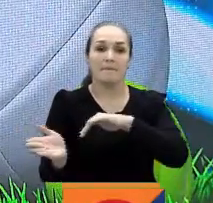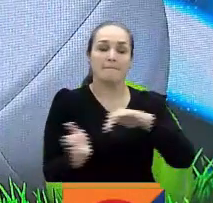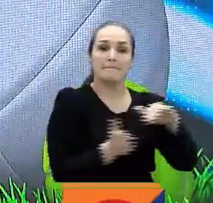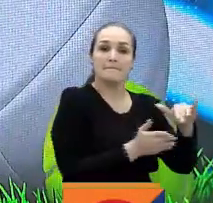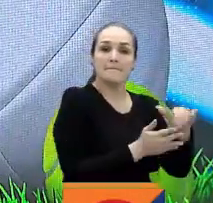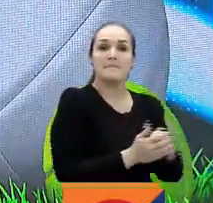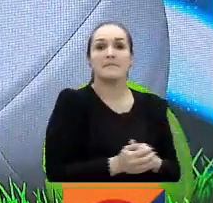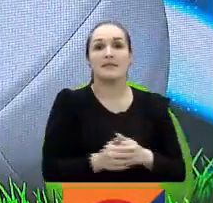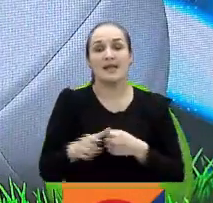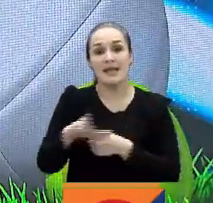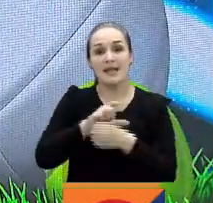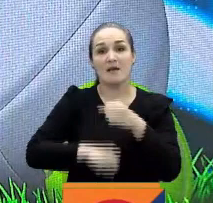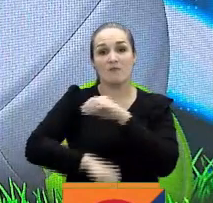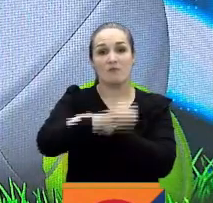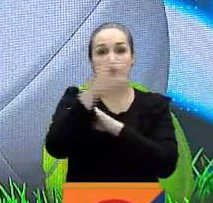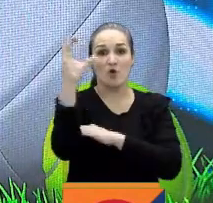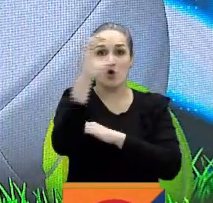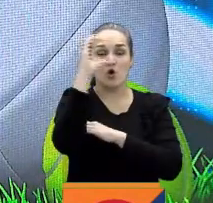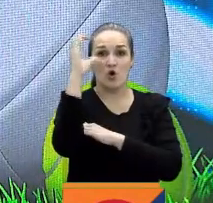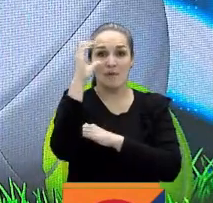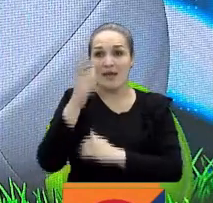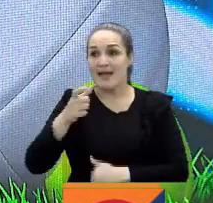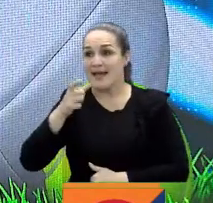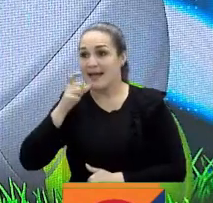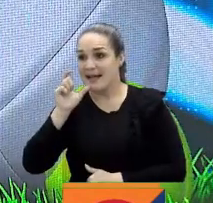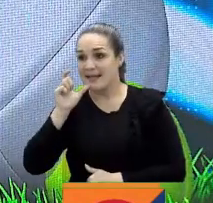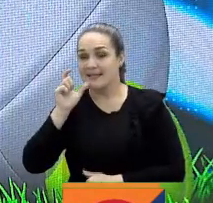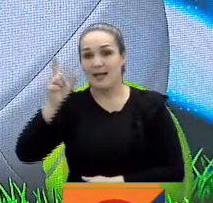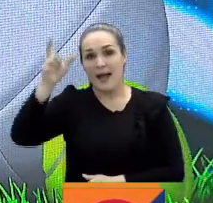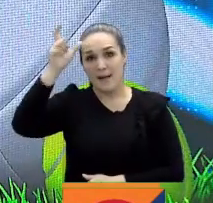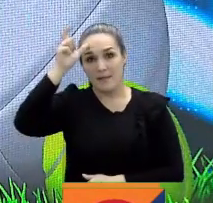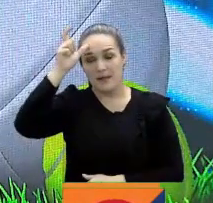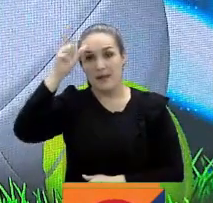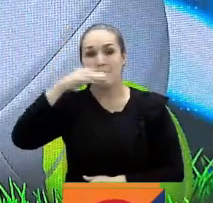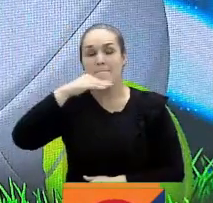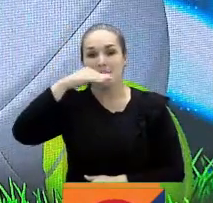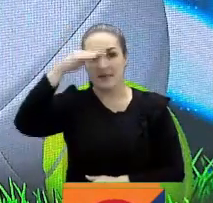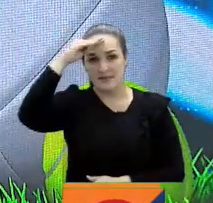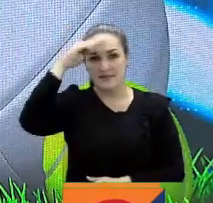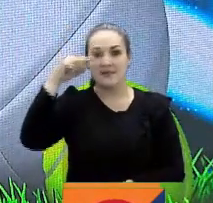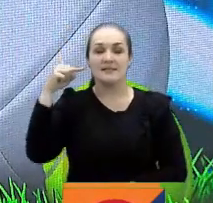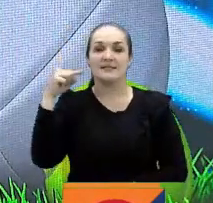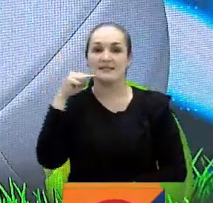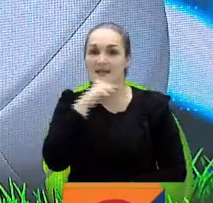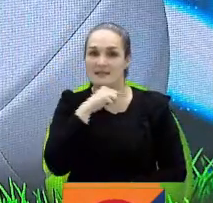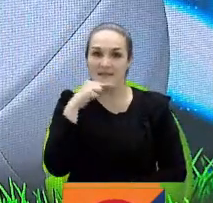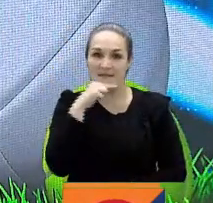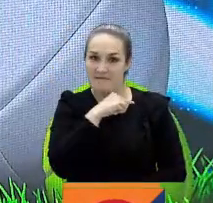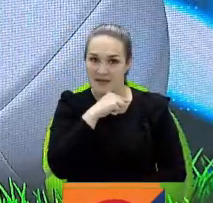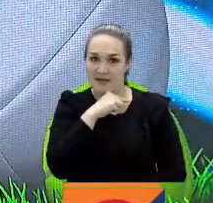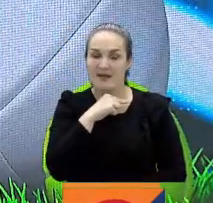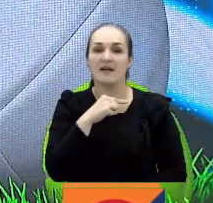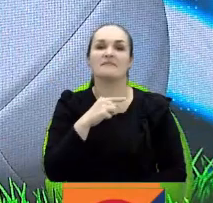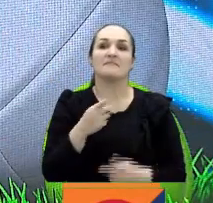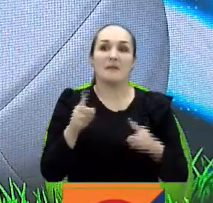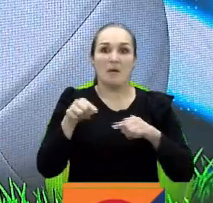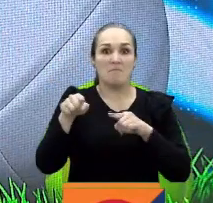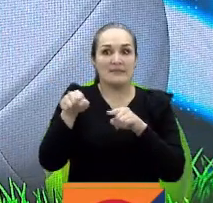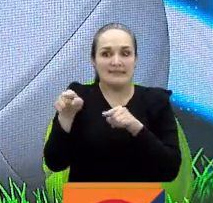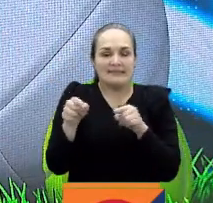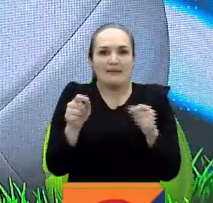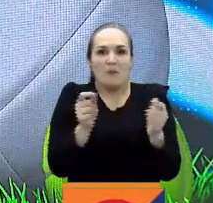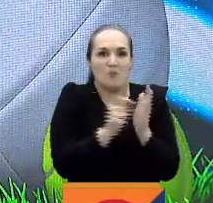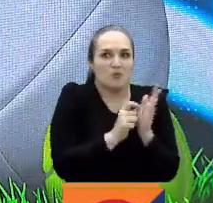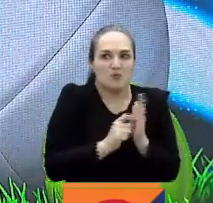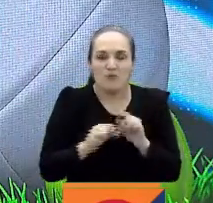en la Liga del Fútbol Colombiano. Caldas, América Medellín, Santa Fe, Junior y Pereira consiguieron puntos que ponen la lucha por clasificar al